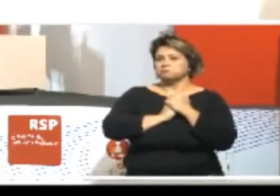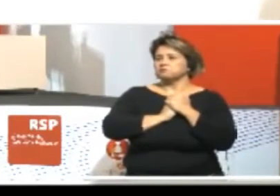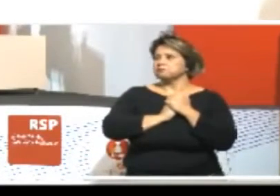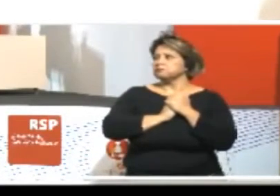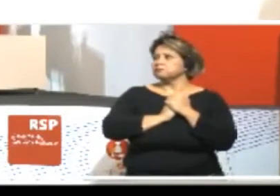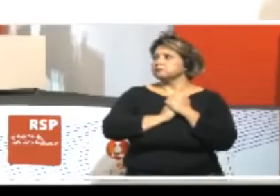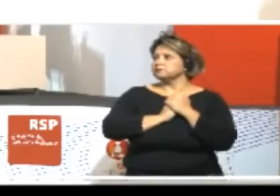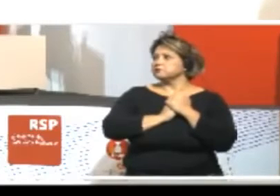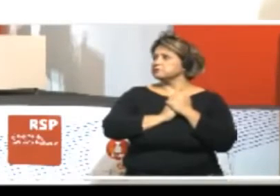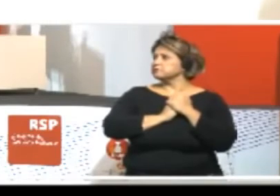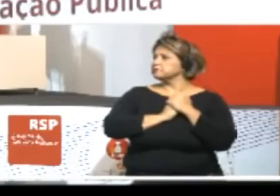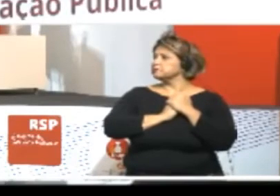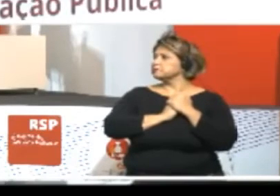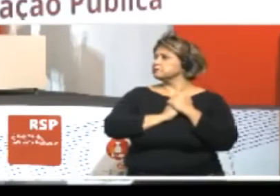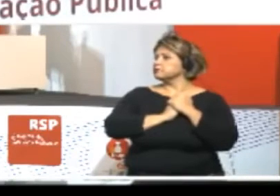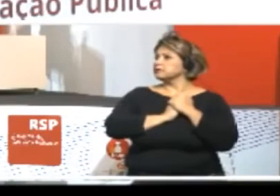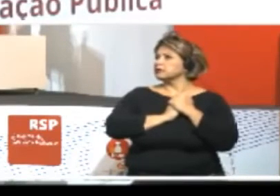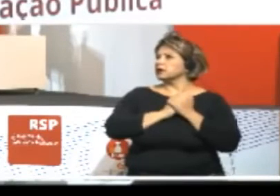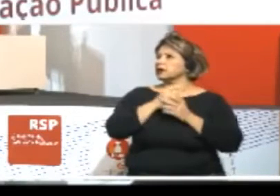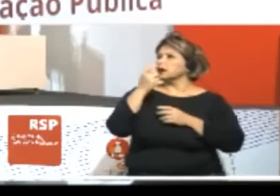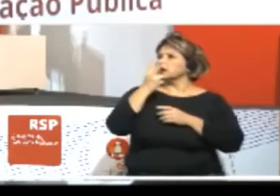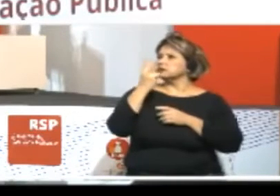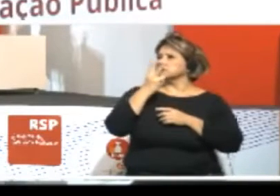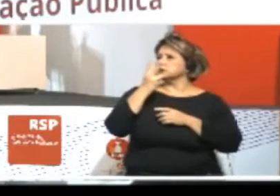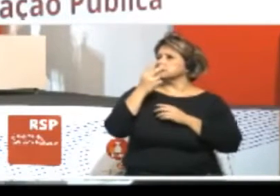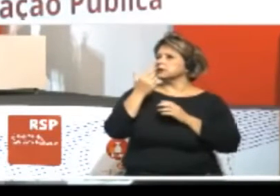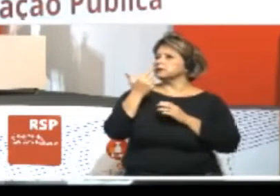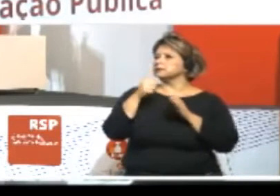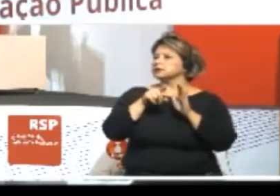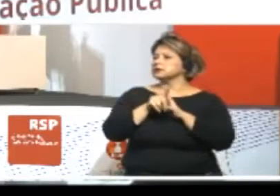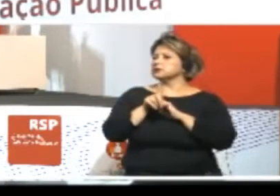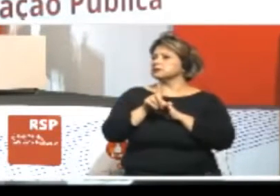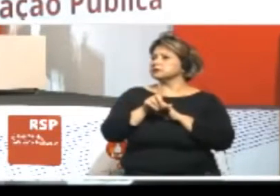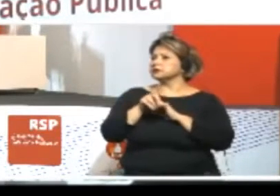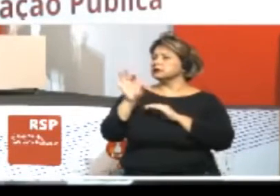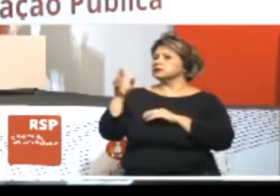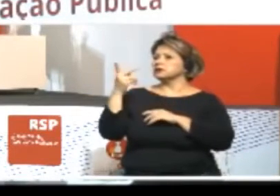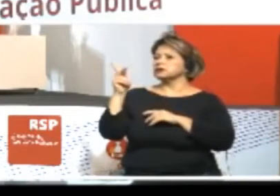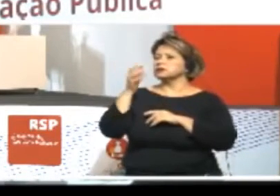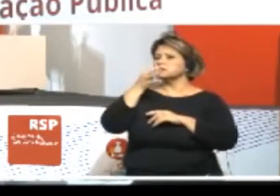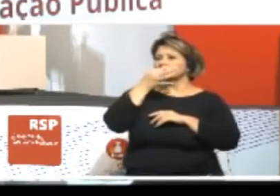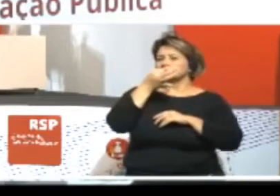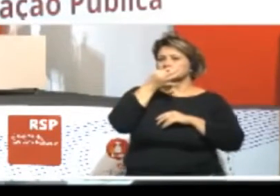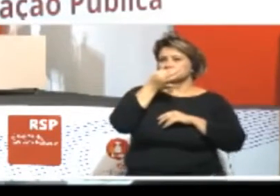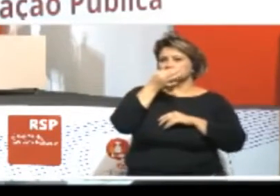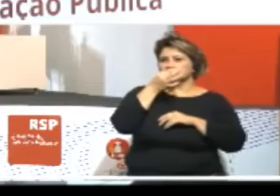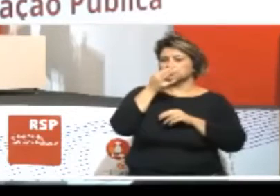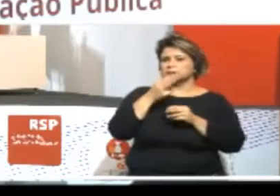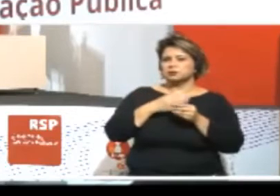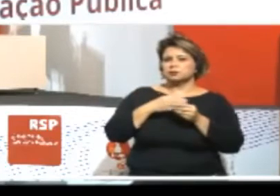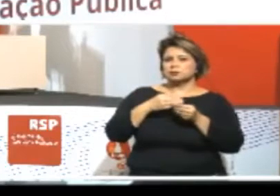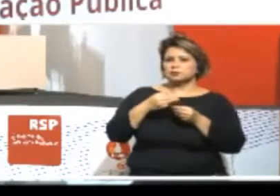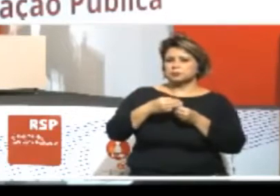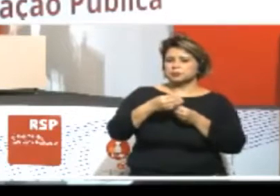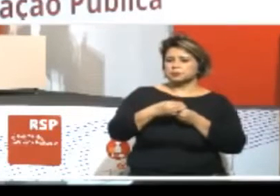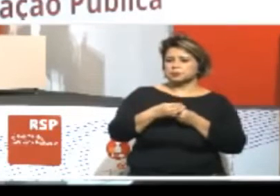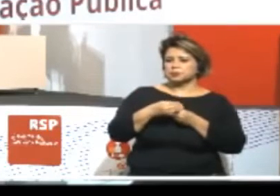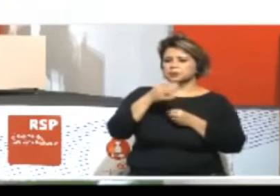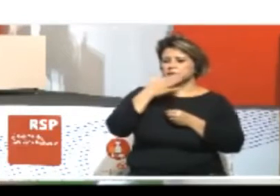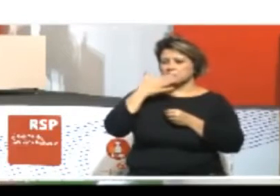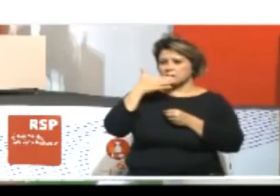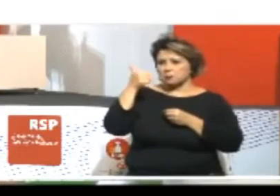Una segunda pregunta es, en su opinión, ¿los municipios presentan mejores condiciones de